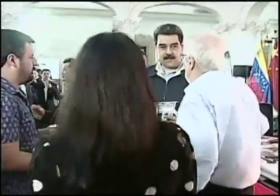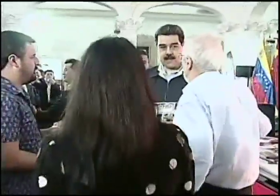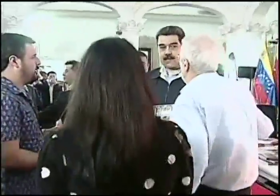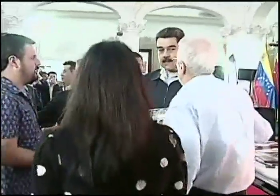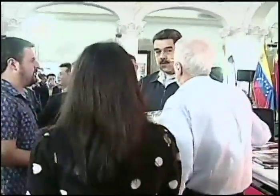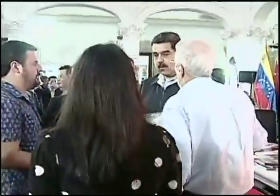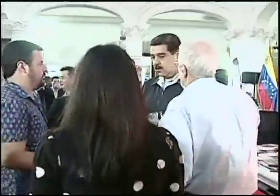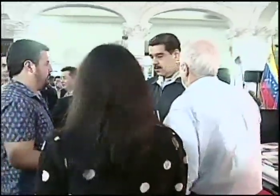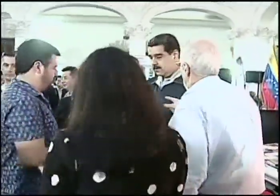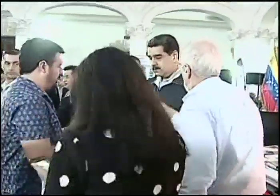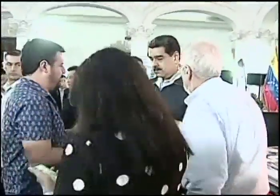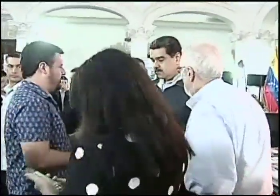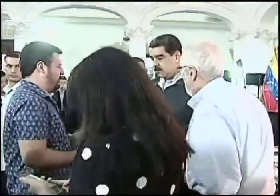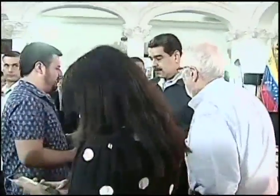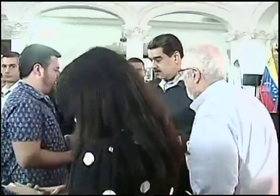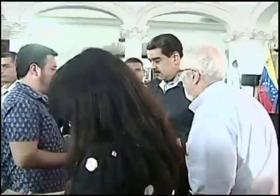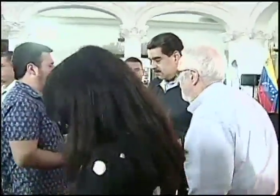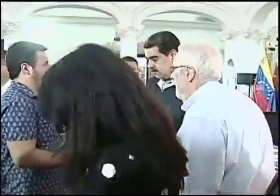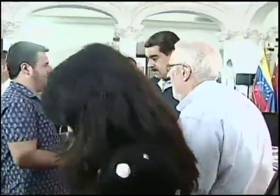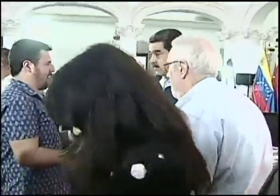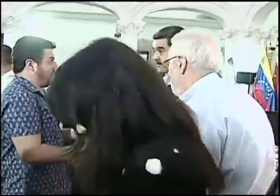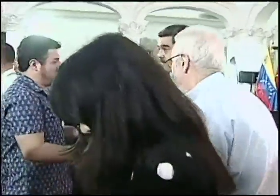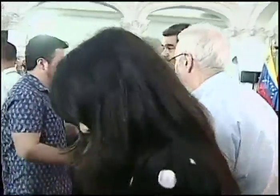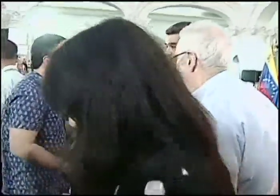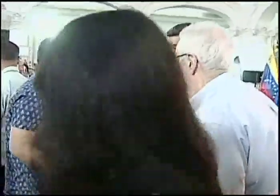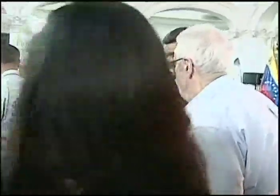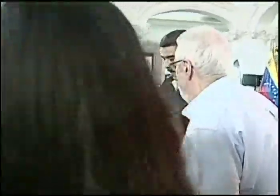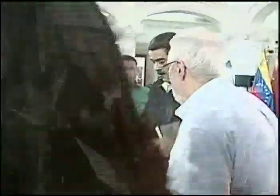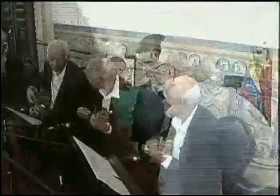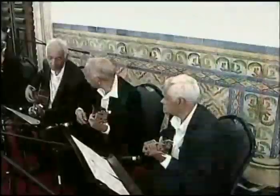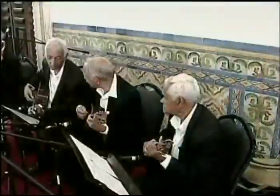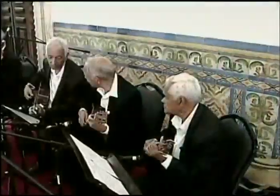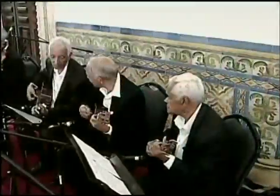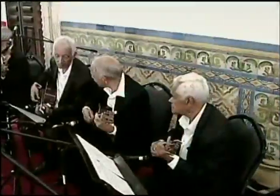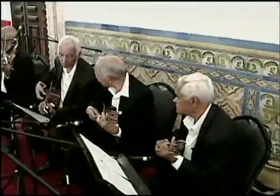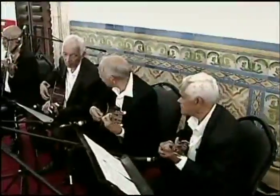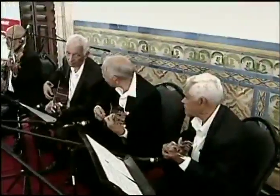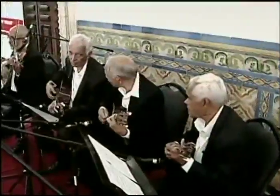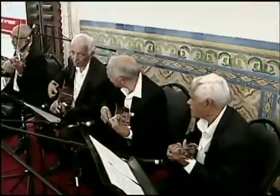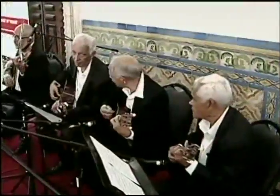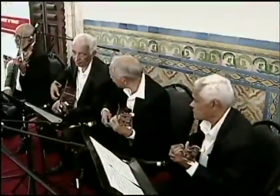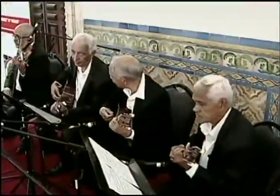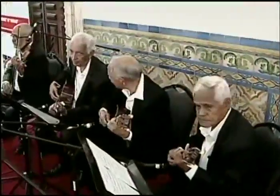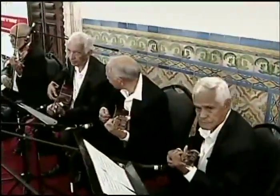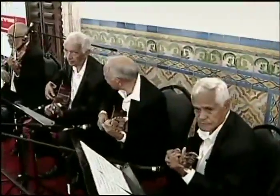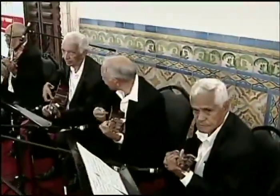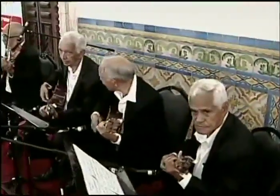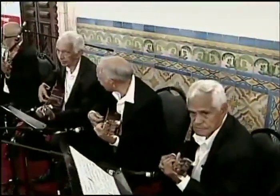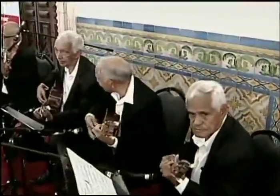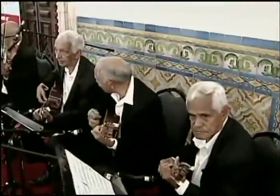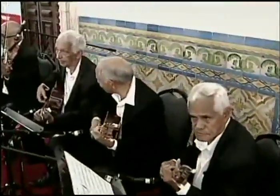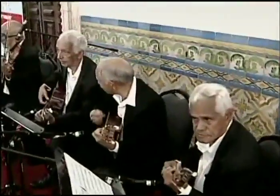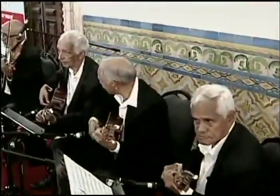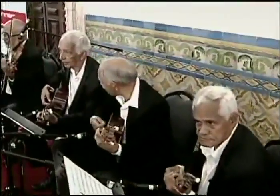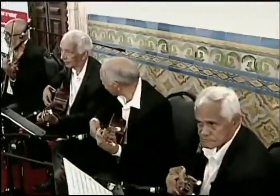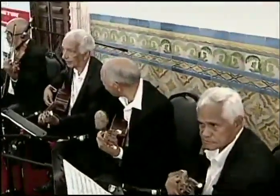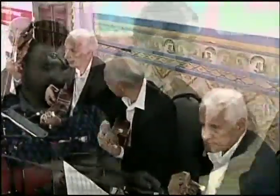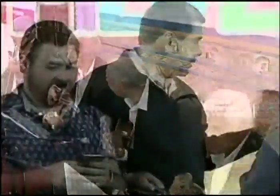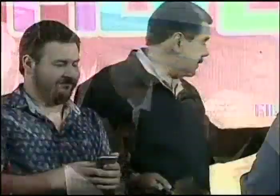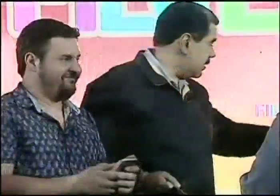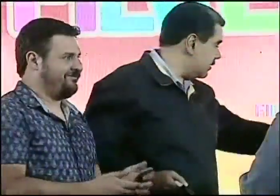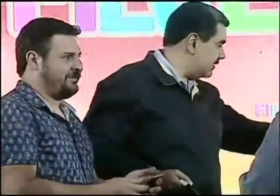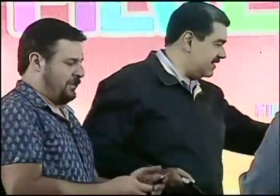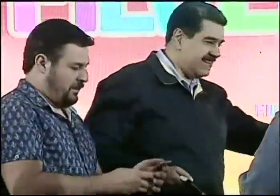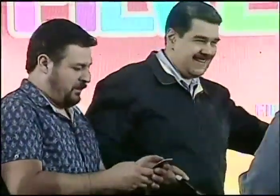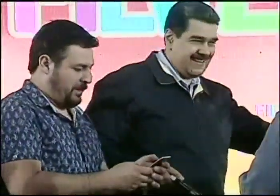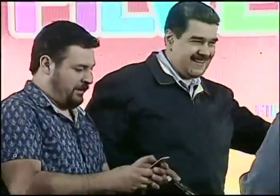Musical a cargo de la agrupación venezolana Ensamble Criollo, que justamente da igualmente esta inauguración